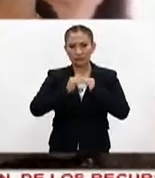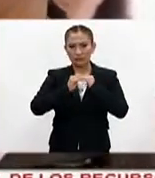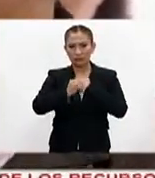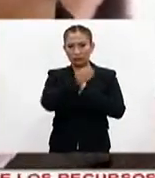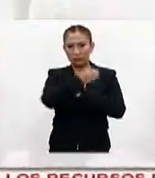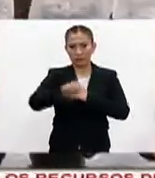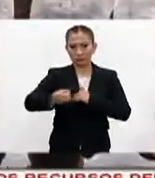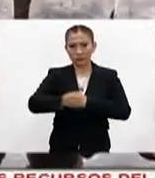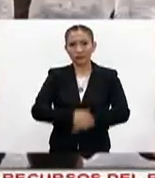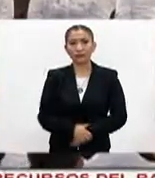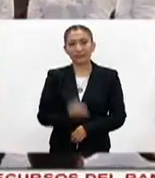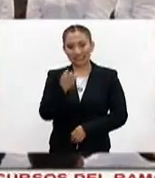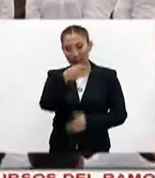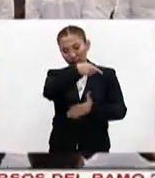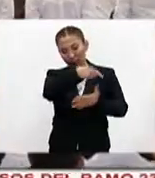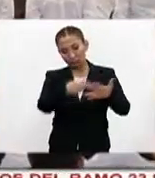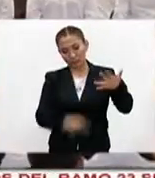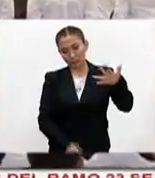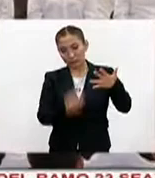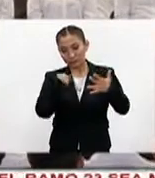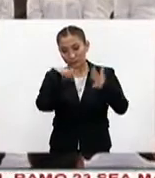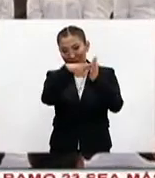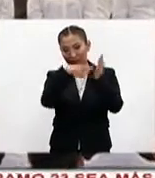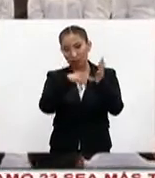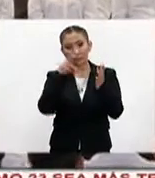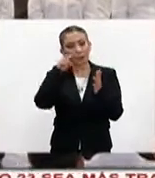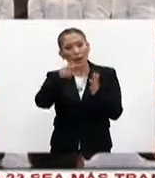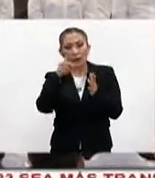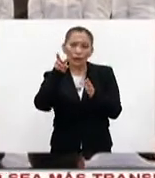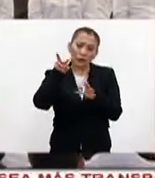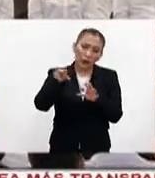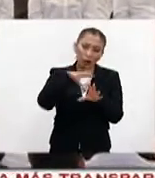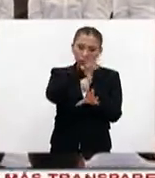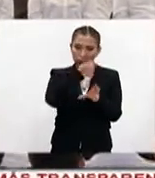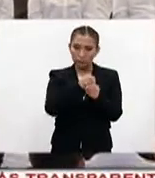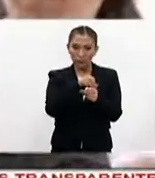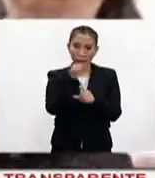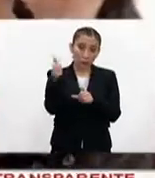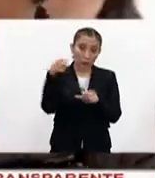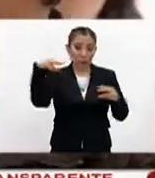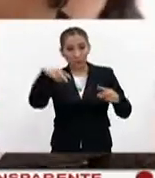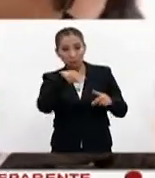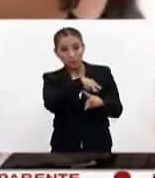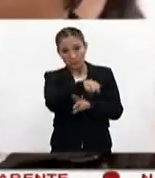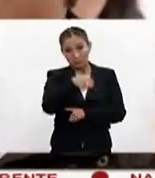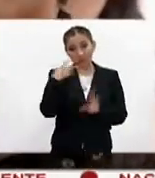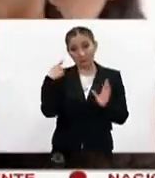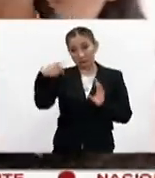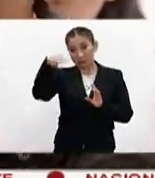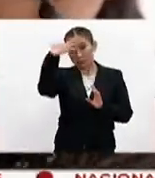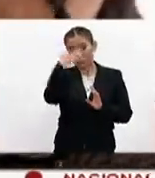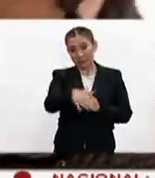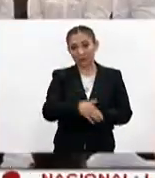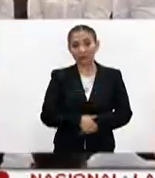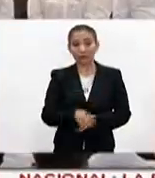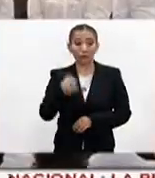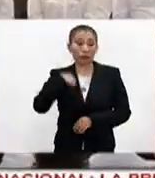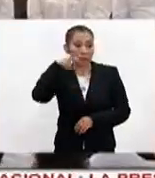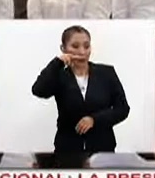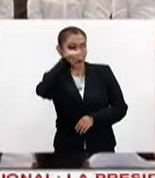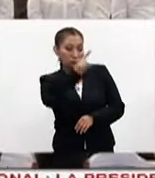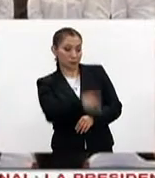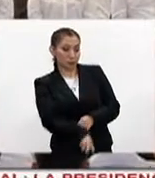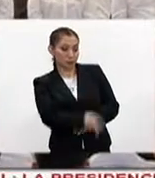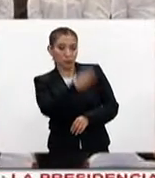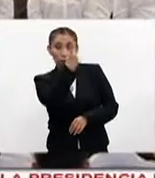y de orden. Estos atributos, él a lo mejor los ve en uno, yo los veo en otro, y ustedes lo saben. Yo los veo en